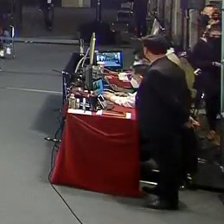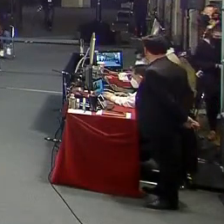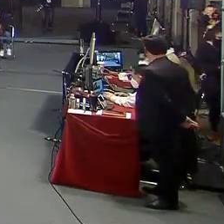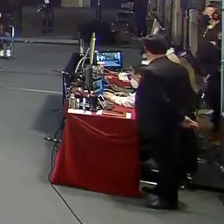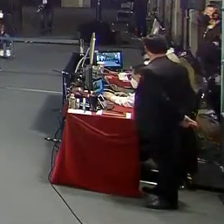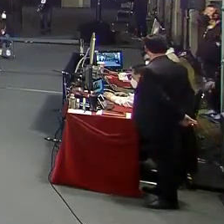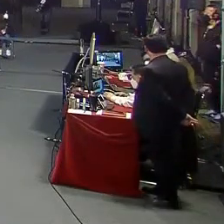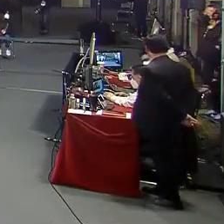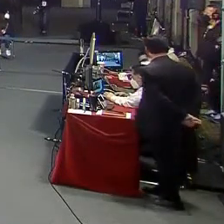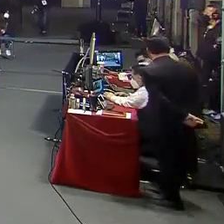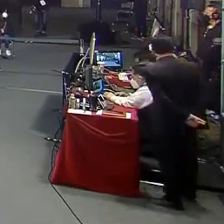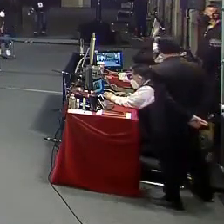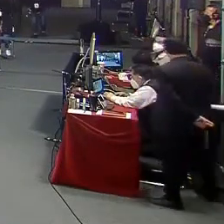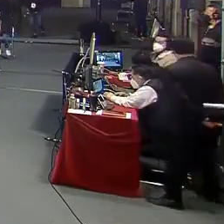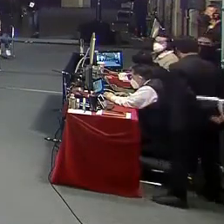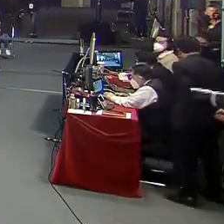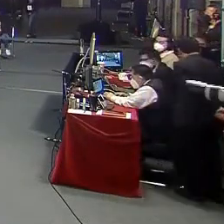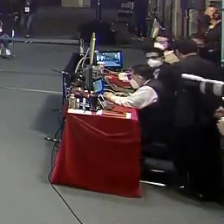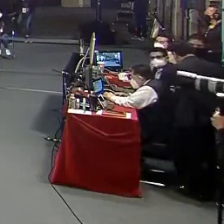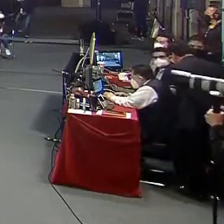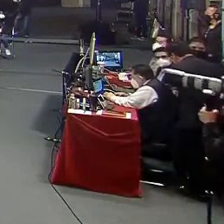las dos.